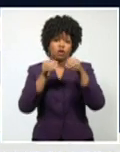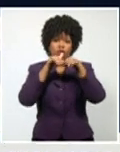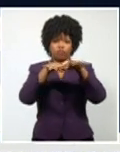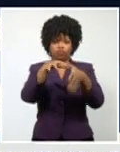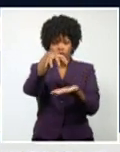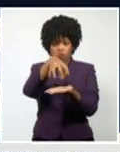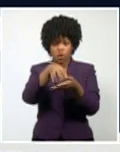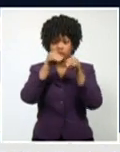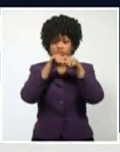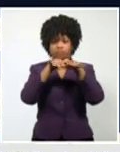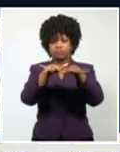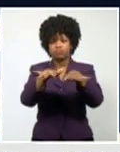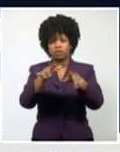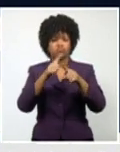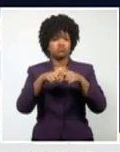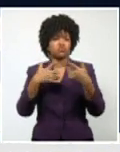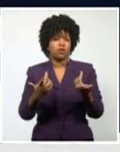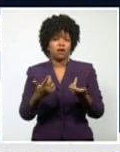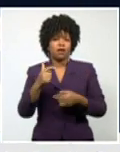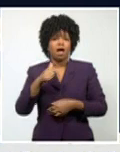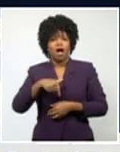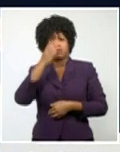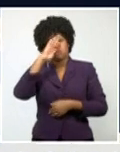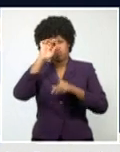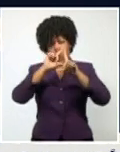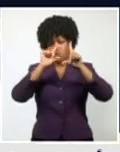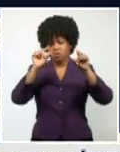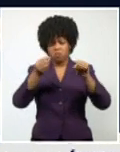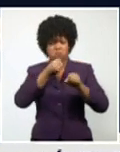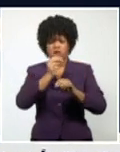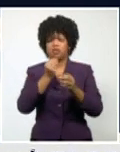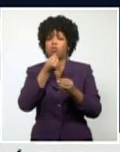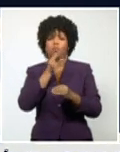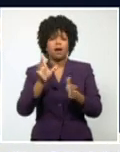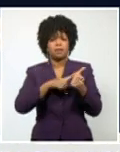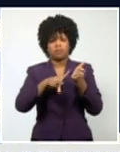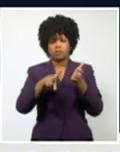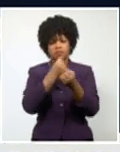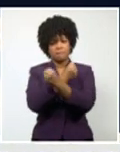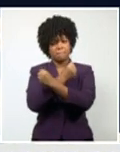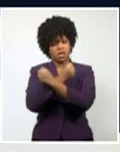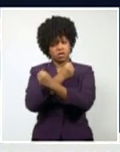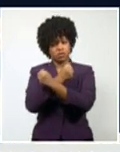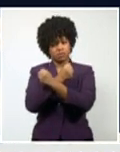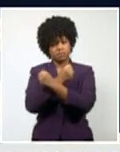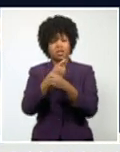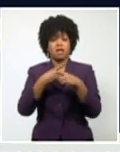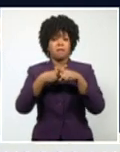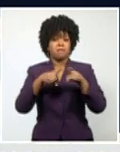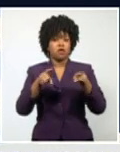alguna transmisión, lo tenemos en Estado Cuba. Indiscutiblemente las provincias con una mayor tasa de incidencia son los